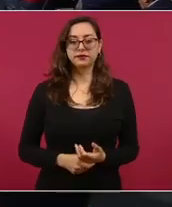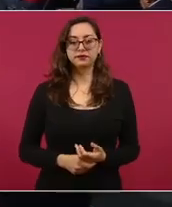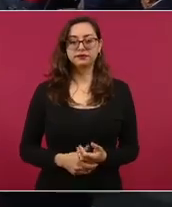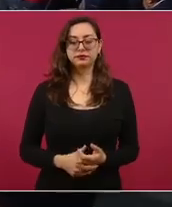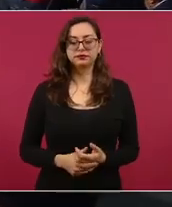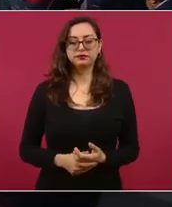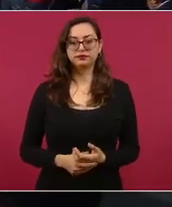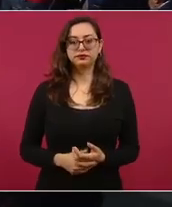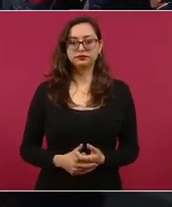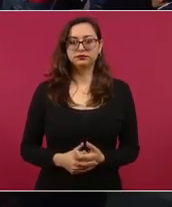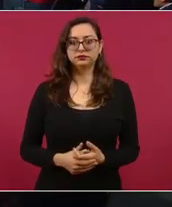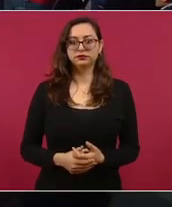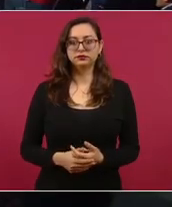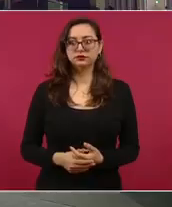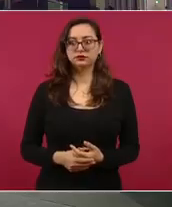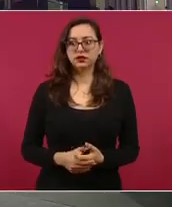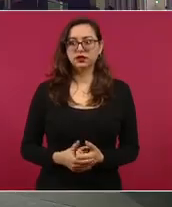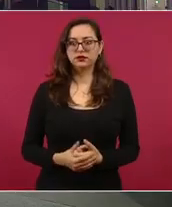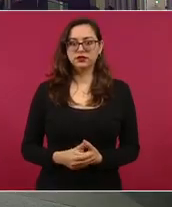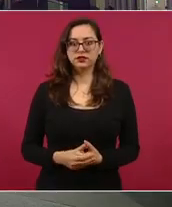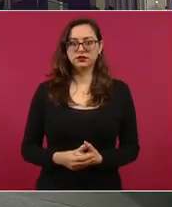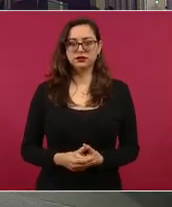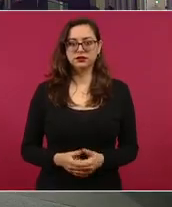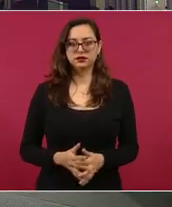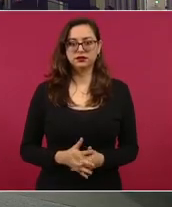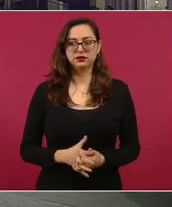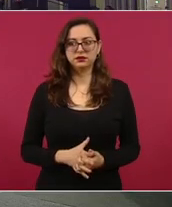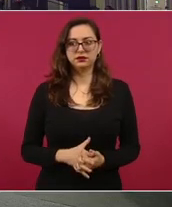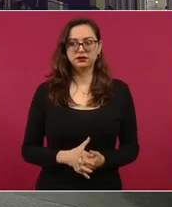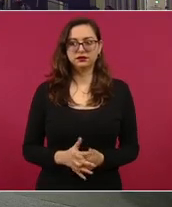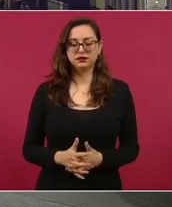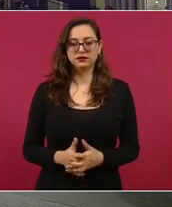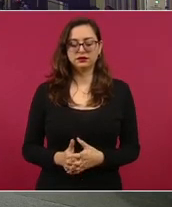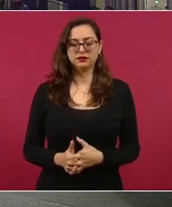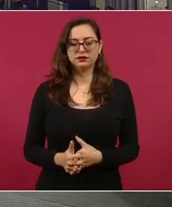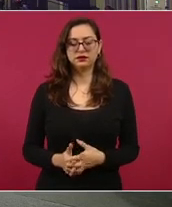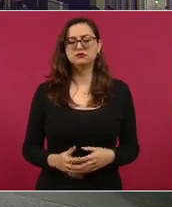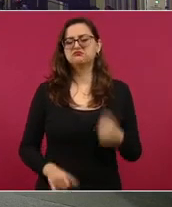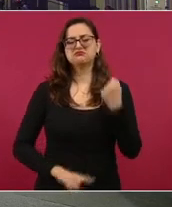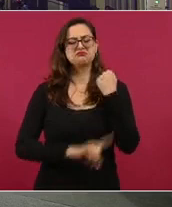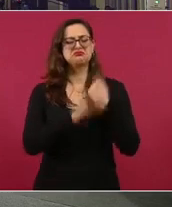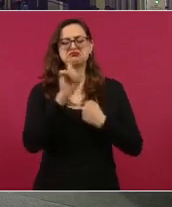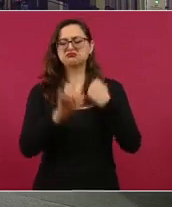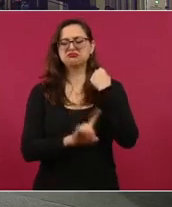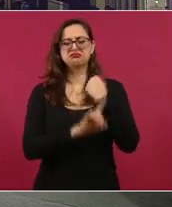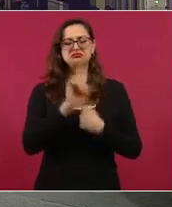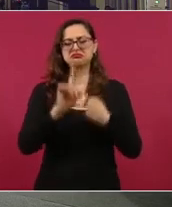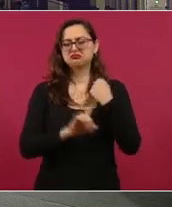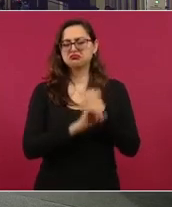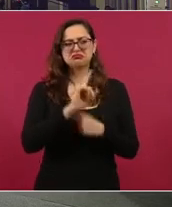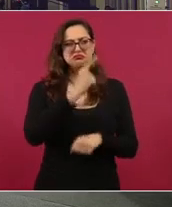Sí, no hemos tenido muchos problemas, ni con Estados Unidos, la verdad.